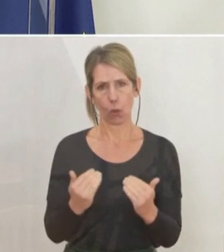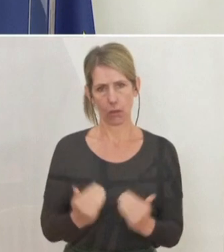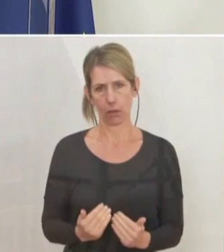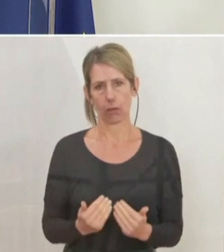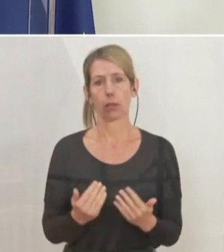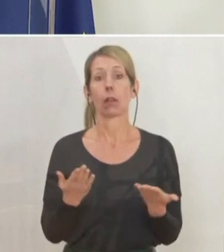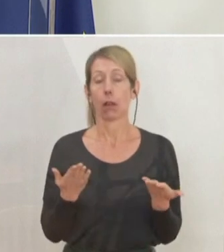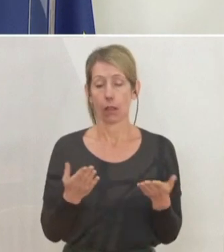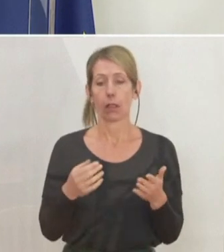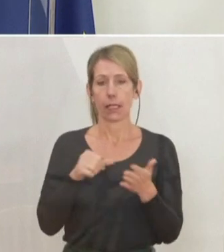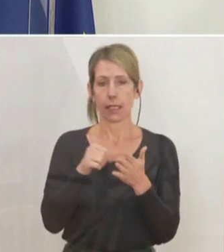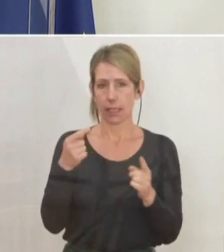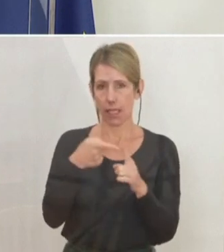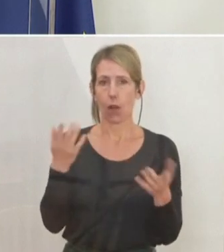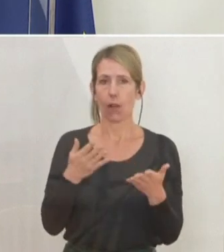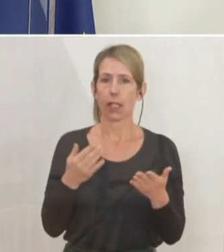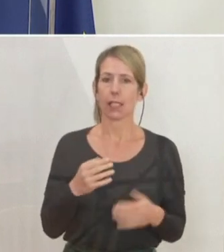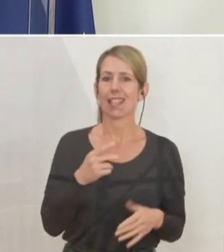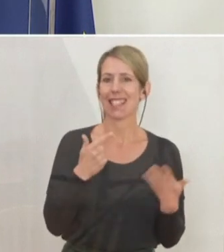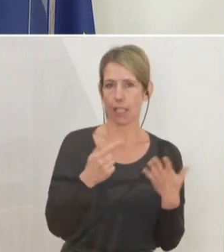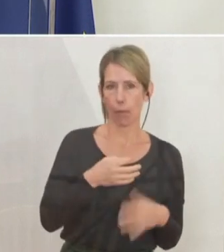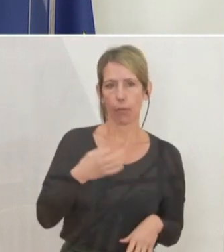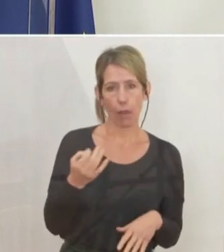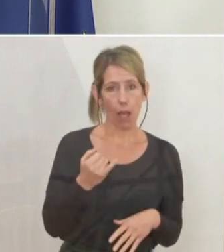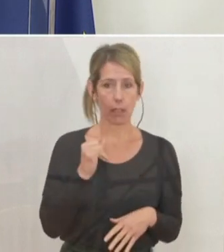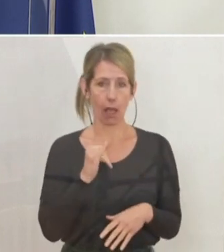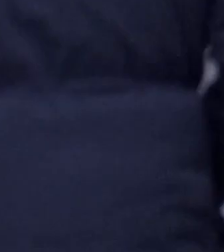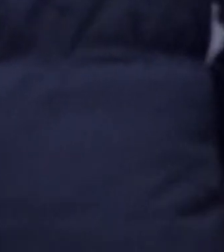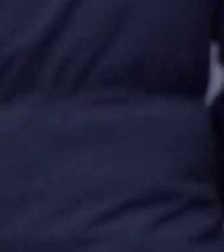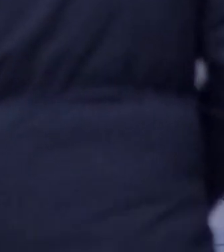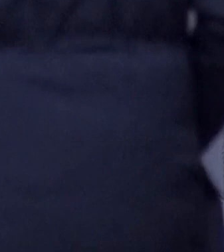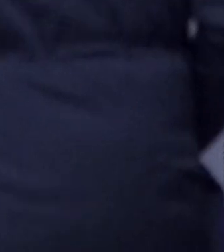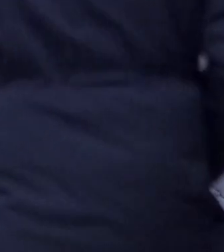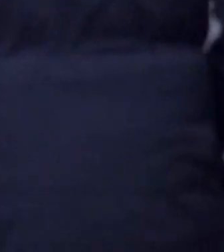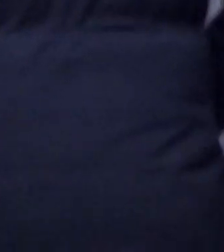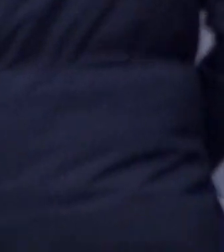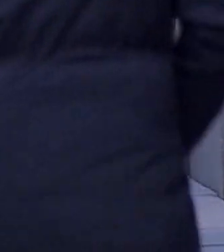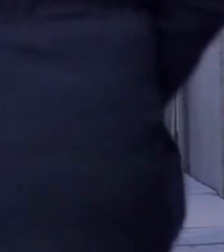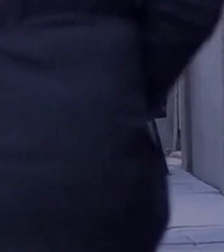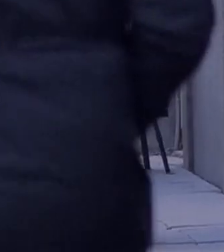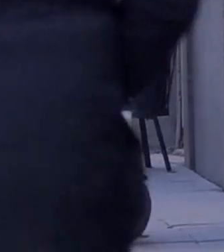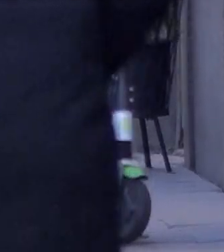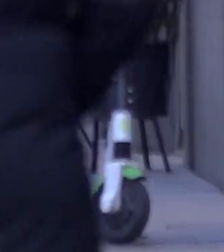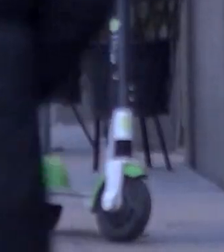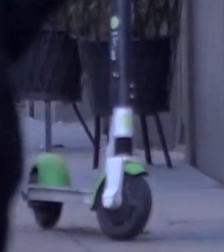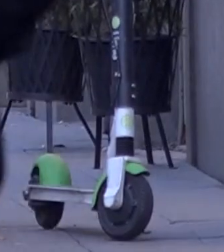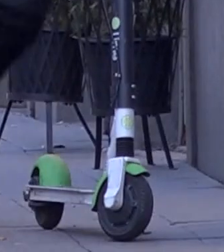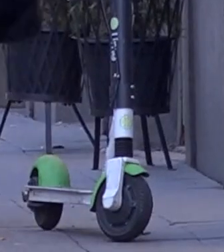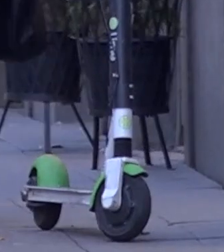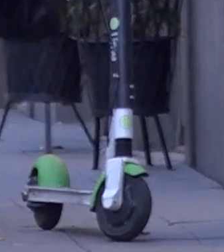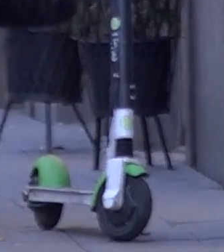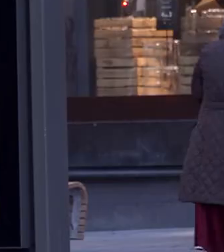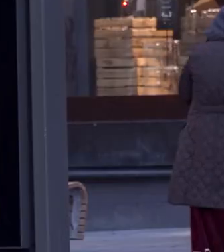ha justificado la medida en la necesidad de reducir el número de casos que siguen siendo altos a pesar de una leve mejora en las últimas